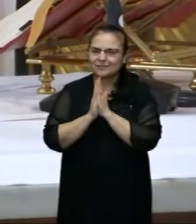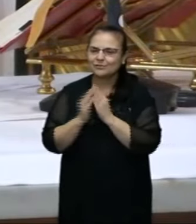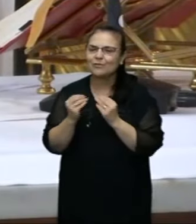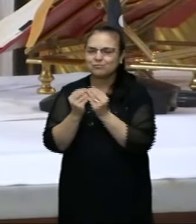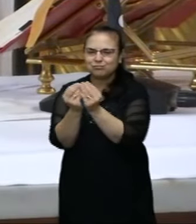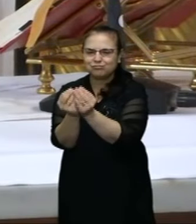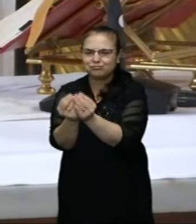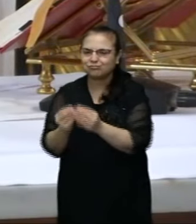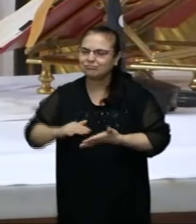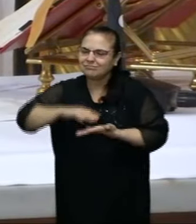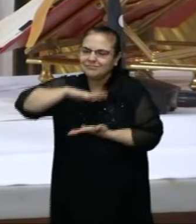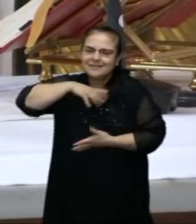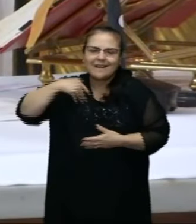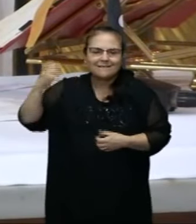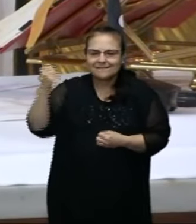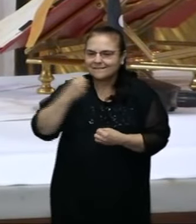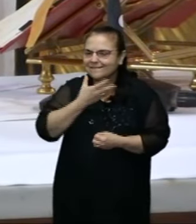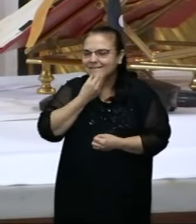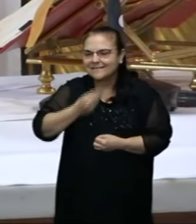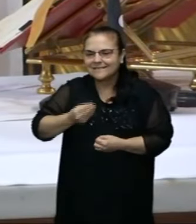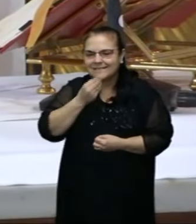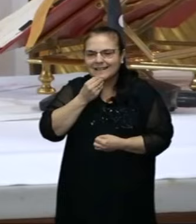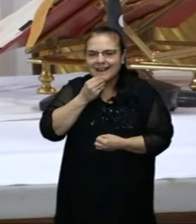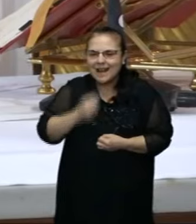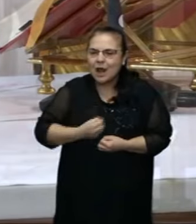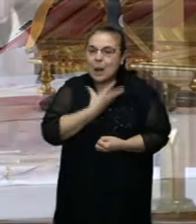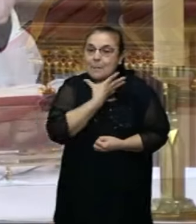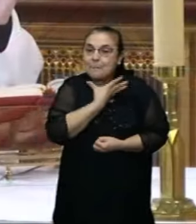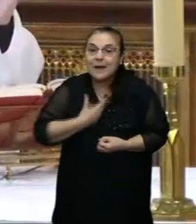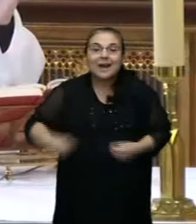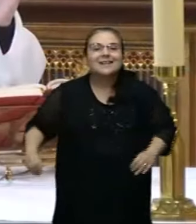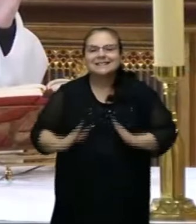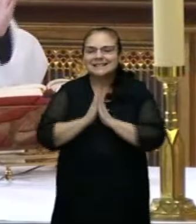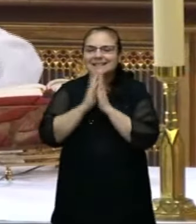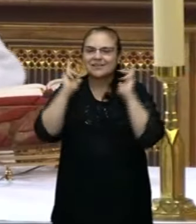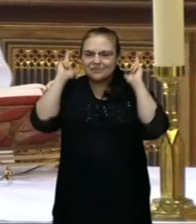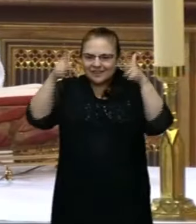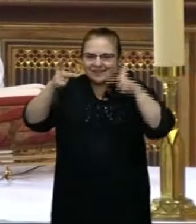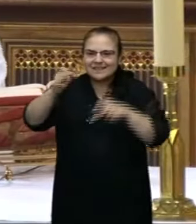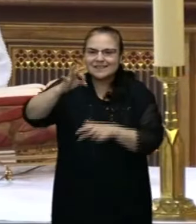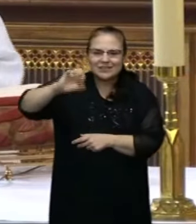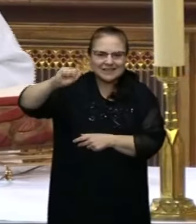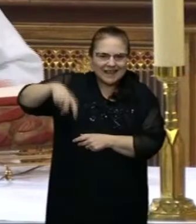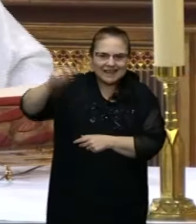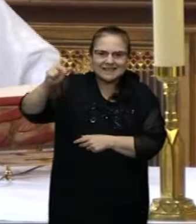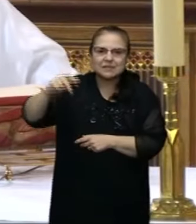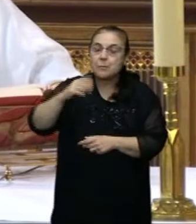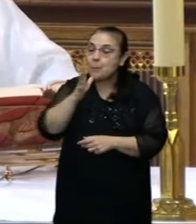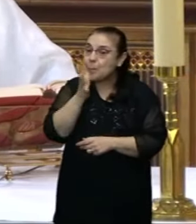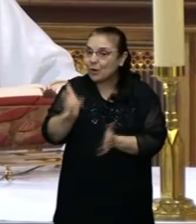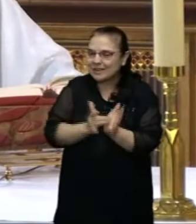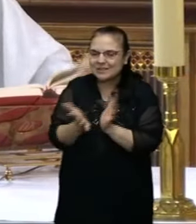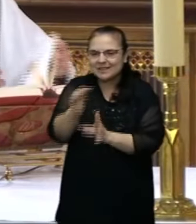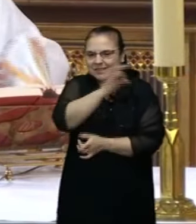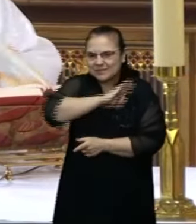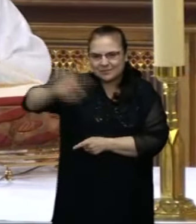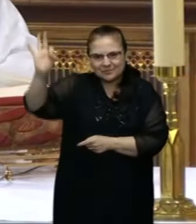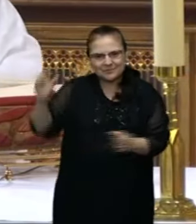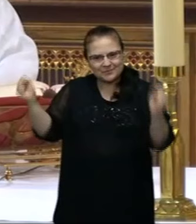que inflamaste admirablemente el alma llena de ternura de San Francisco de Sales. Por Jesucristo nuestro Señor.